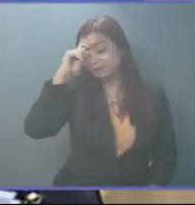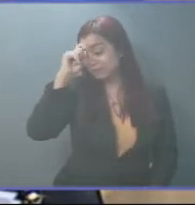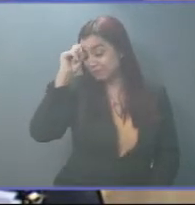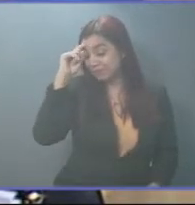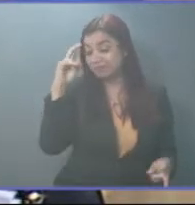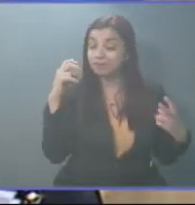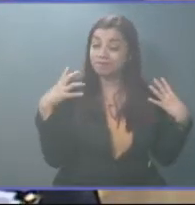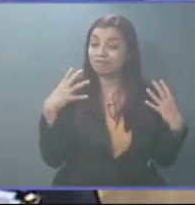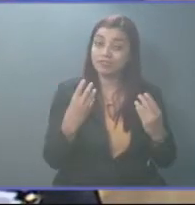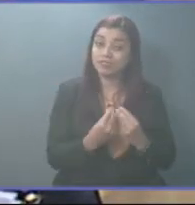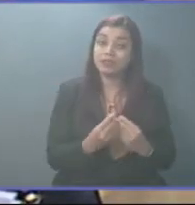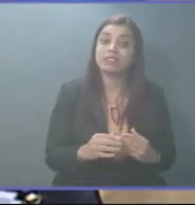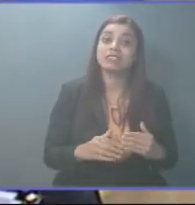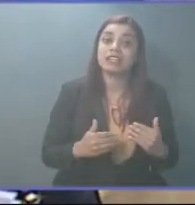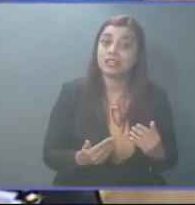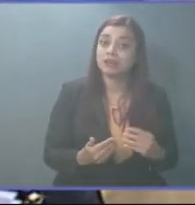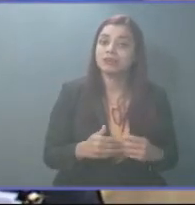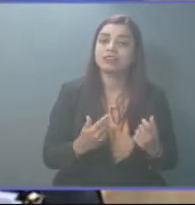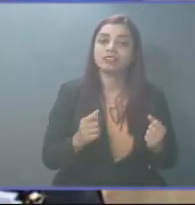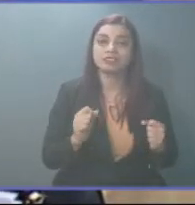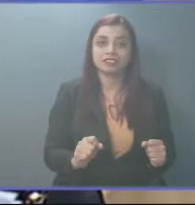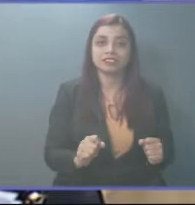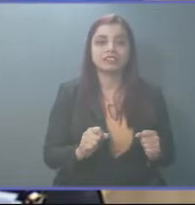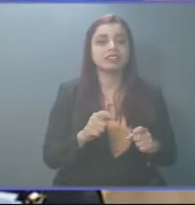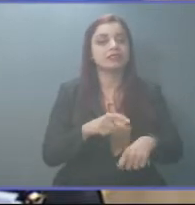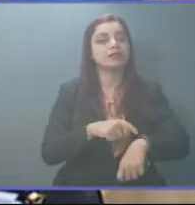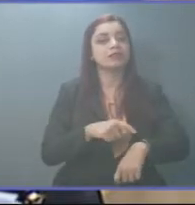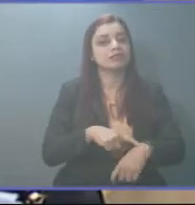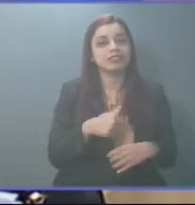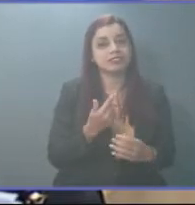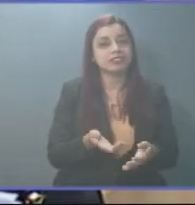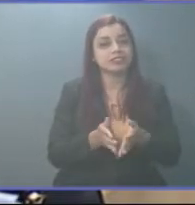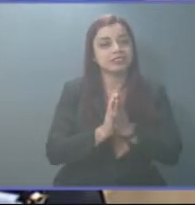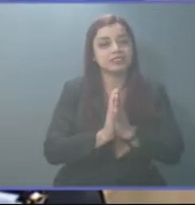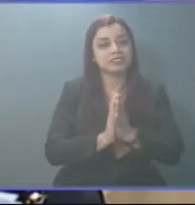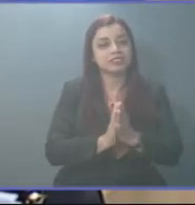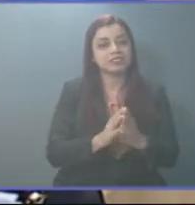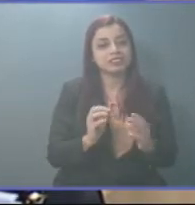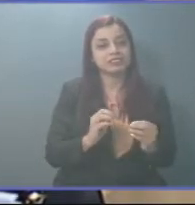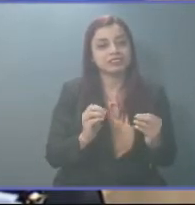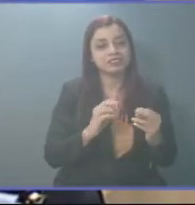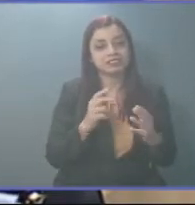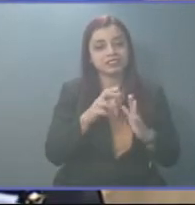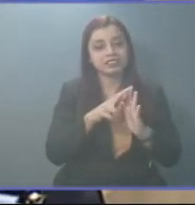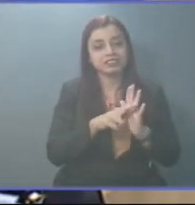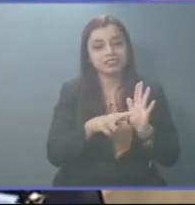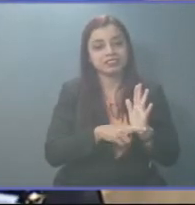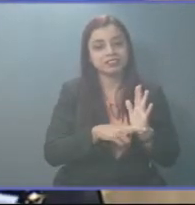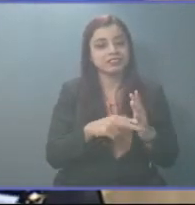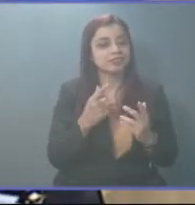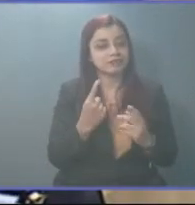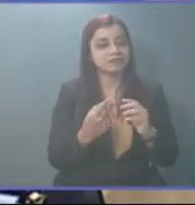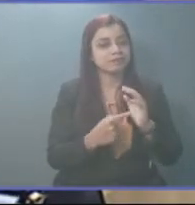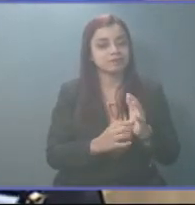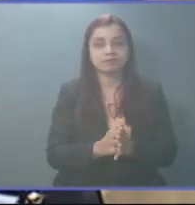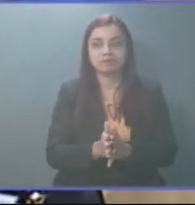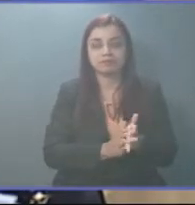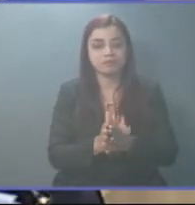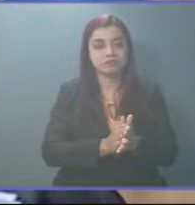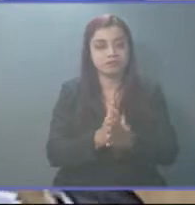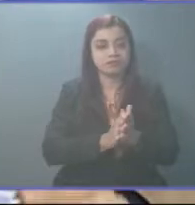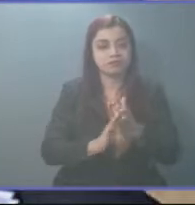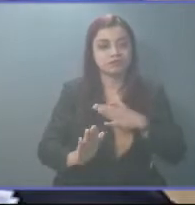Social en la que se establezca que, al momento de la solicitud, no existían en el registro respectivo aspirantes que cumplan con